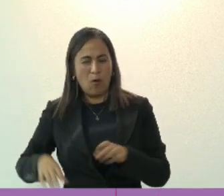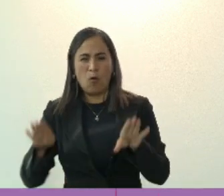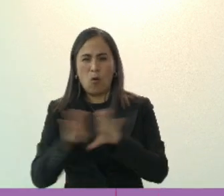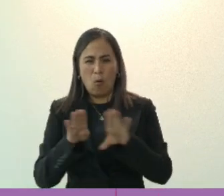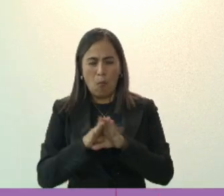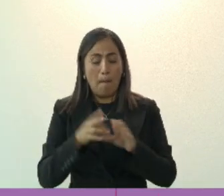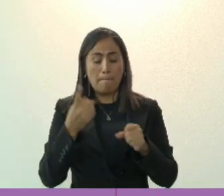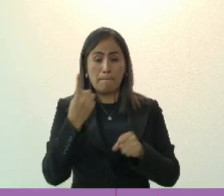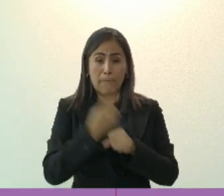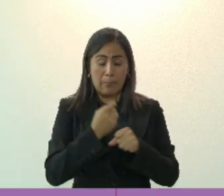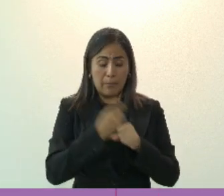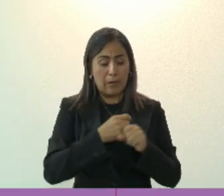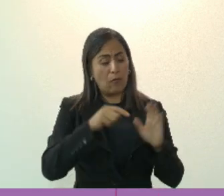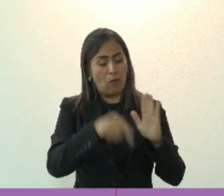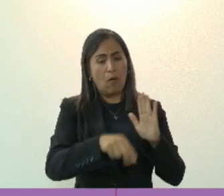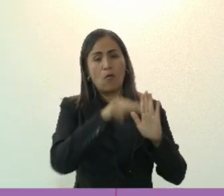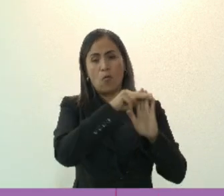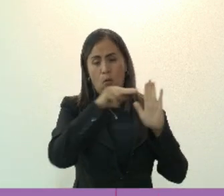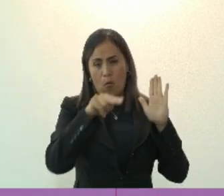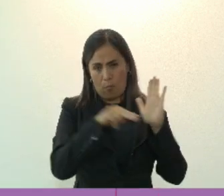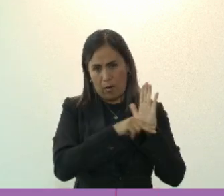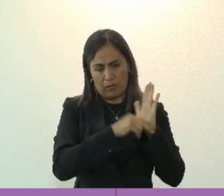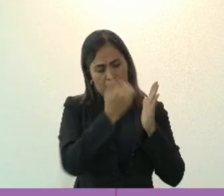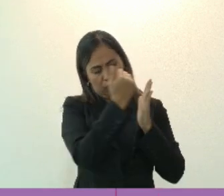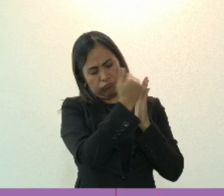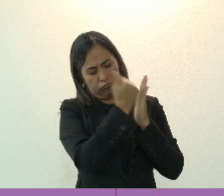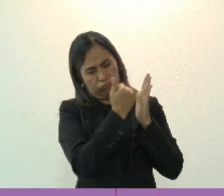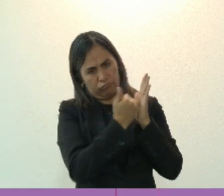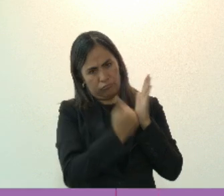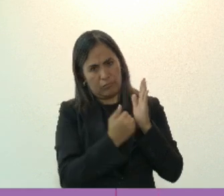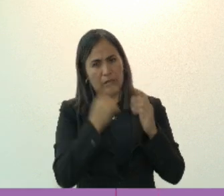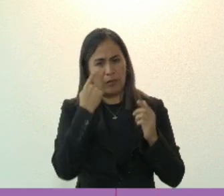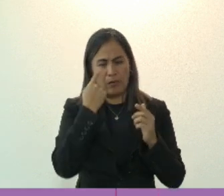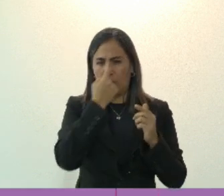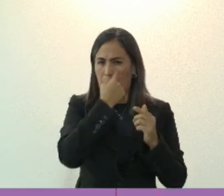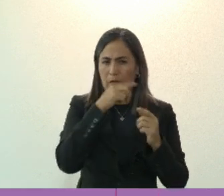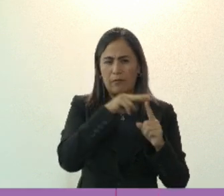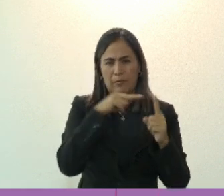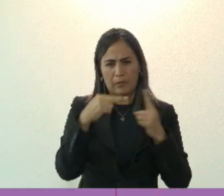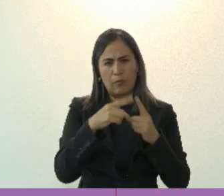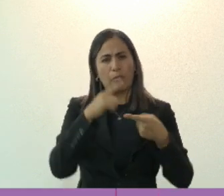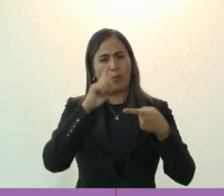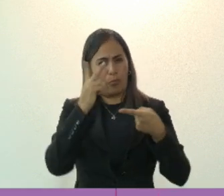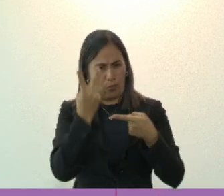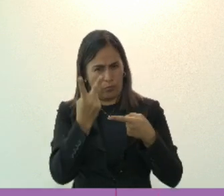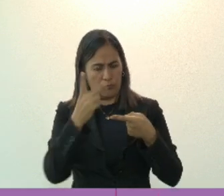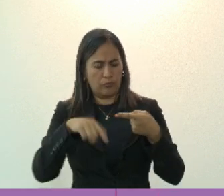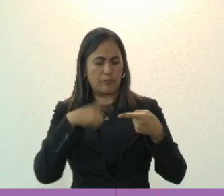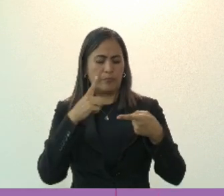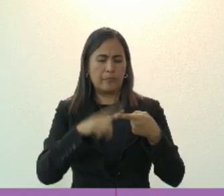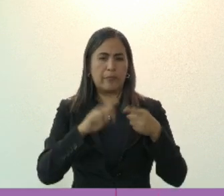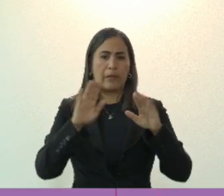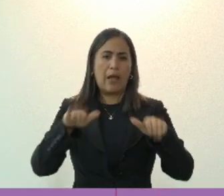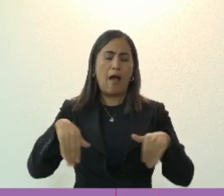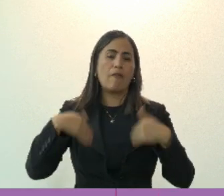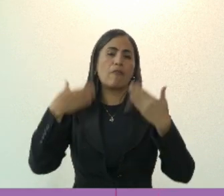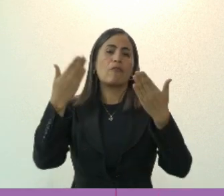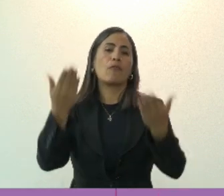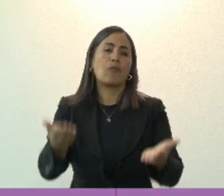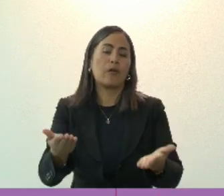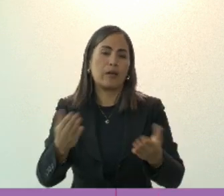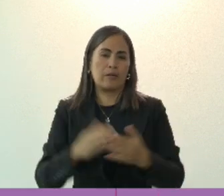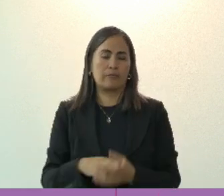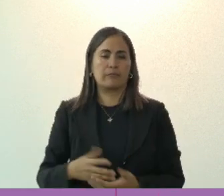marco normativo. El marco normativo desde dos ámbitos. Desde el primero, el ámbito externo,